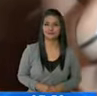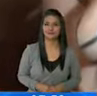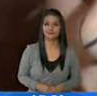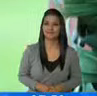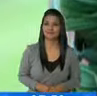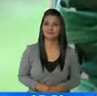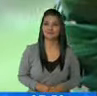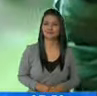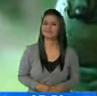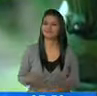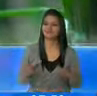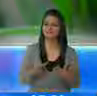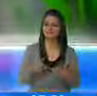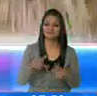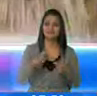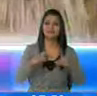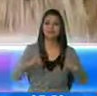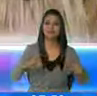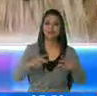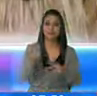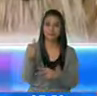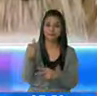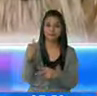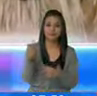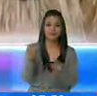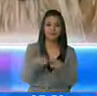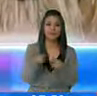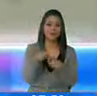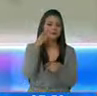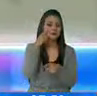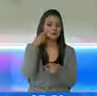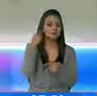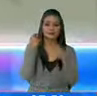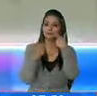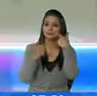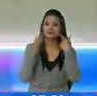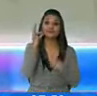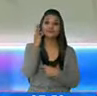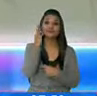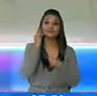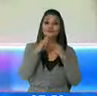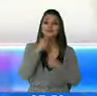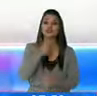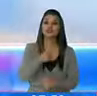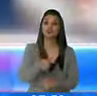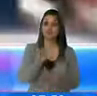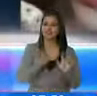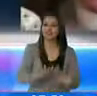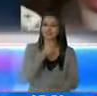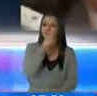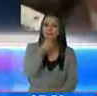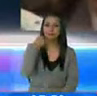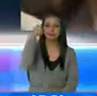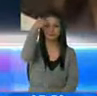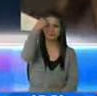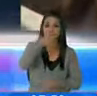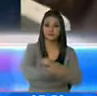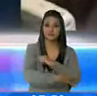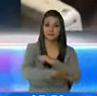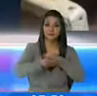Con huito, un compuesto natural de la selva, las mujeres de la nacionalidad quichua se pintan el rostro. Pastaza tiene